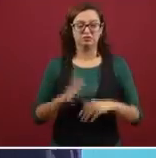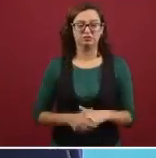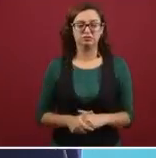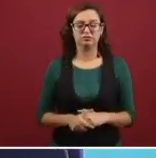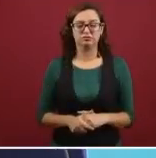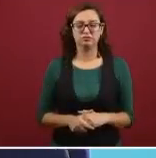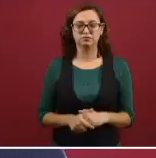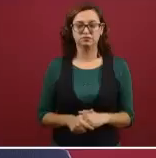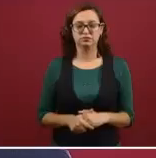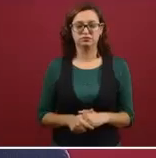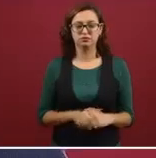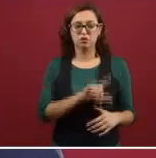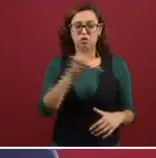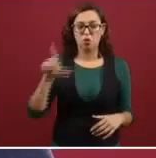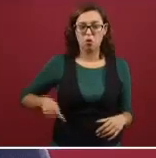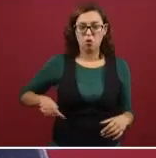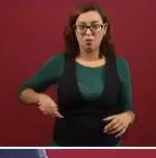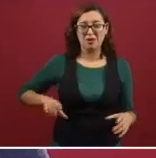en todo el gobierno.